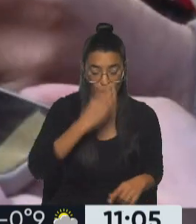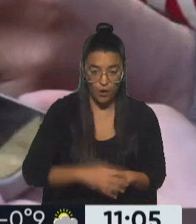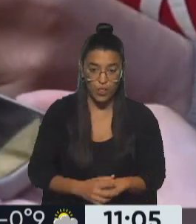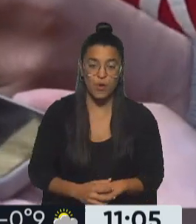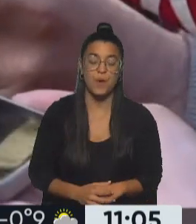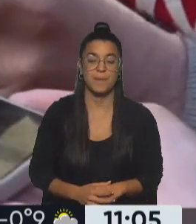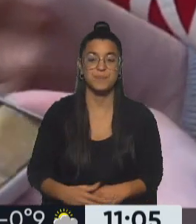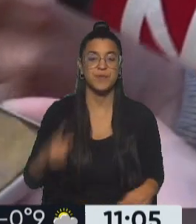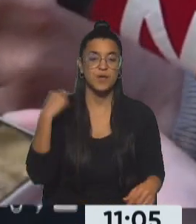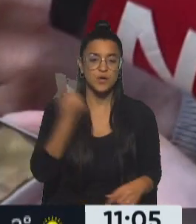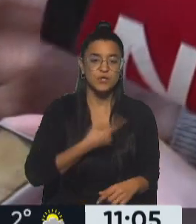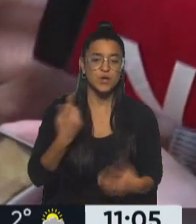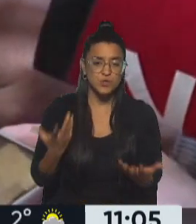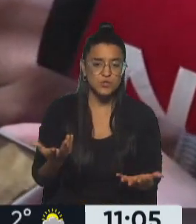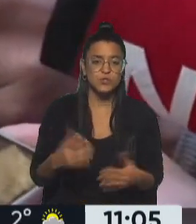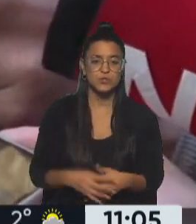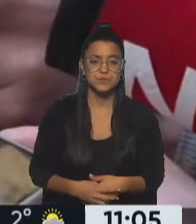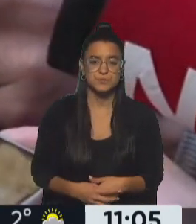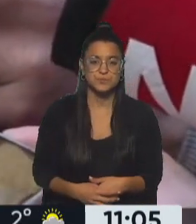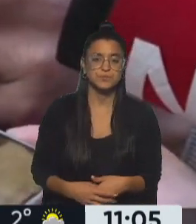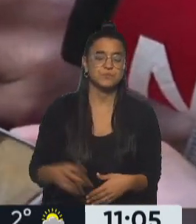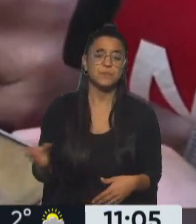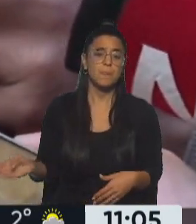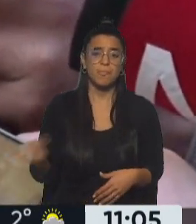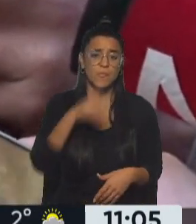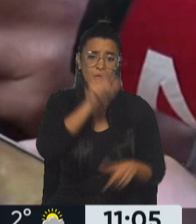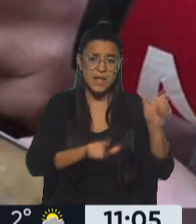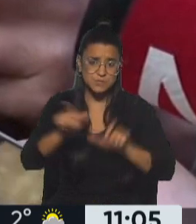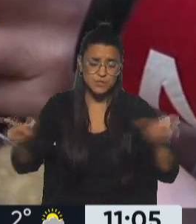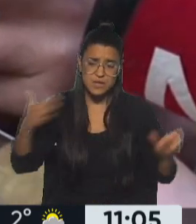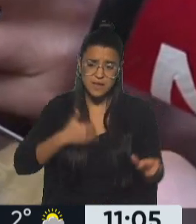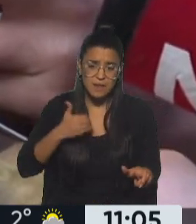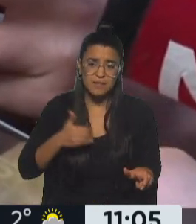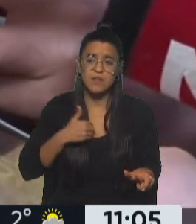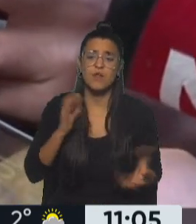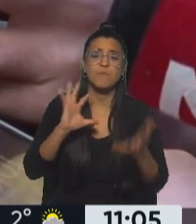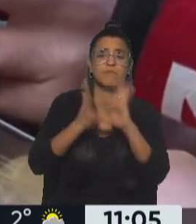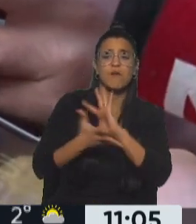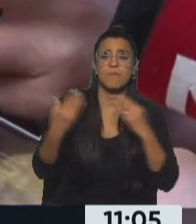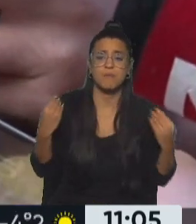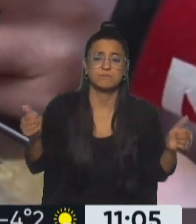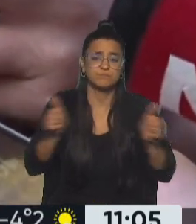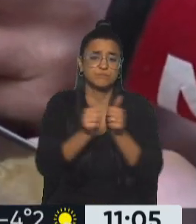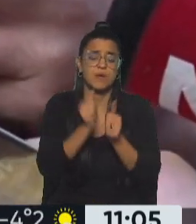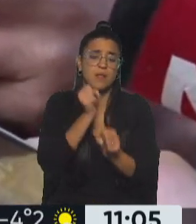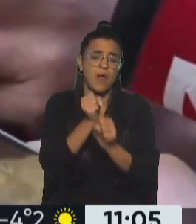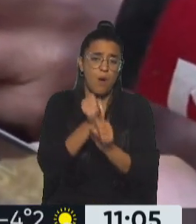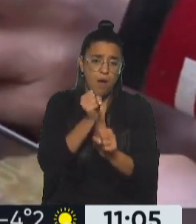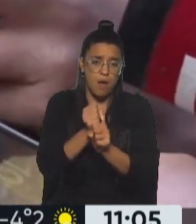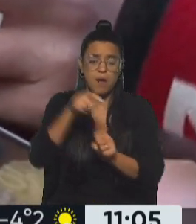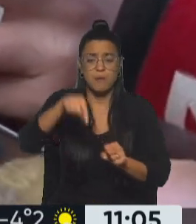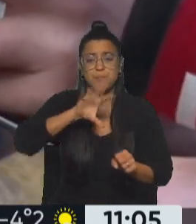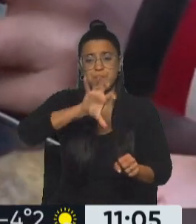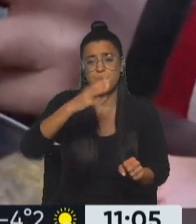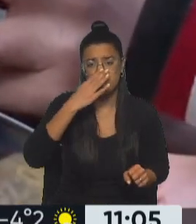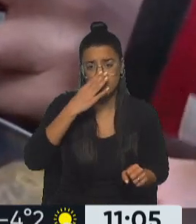nosotros ponemos a disposición de todos los argentinos el esquema que tenemos de trabajar en nuestra provincia de